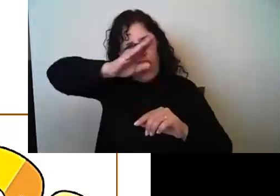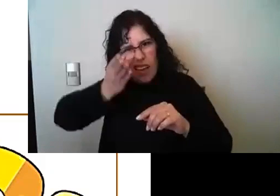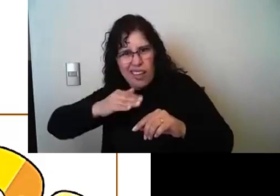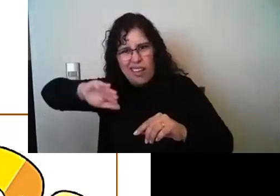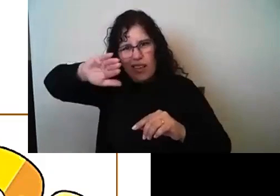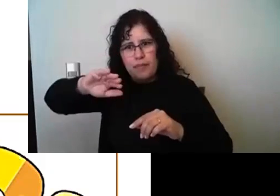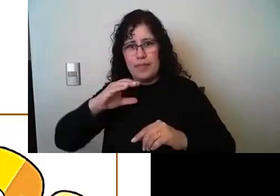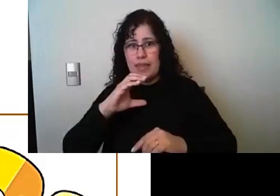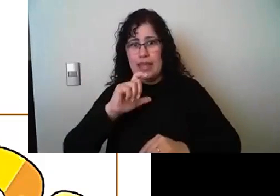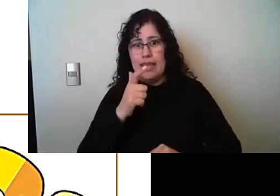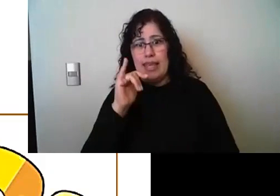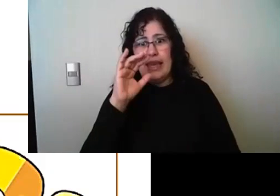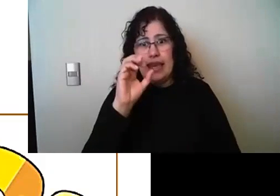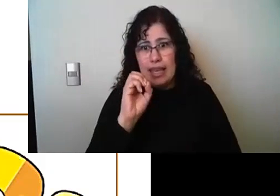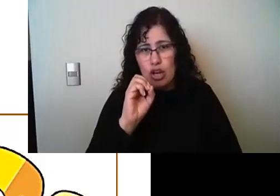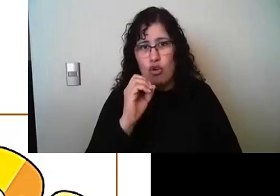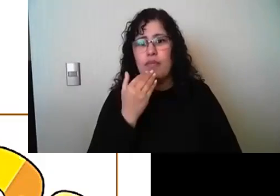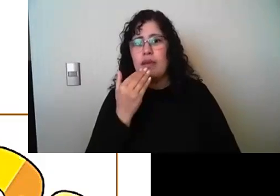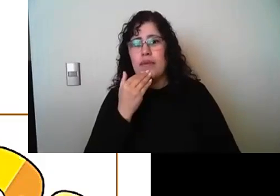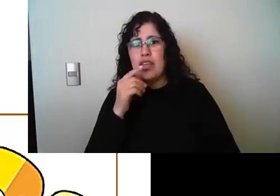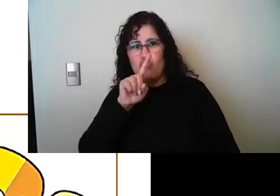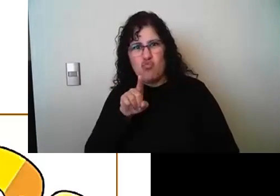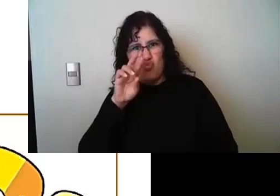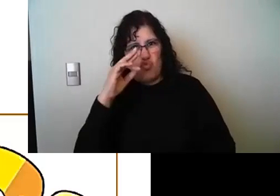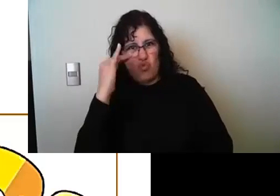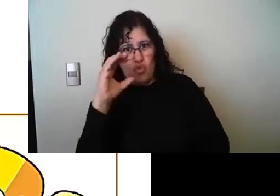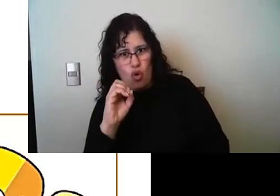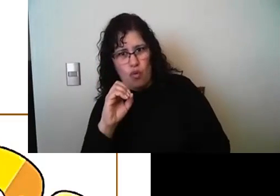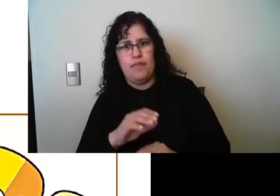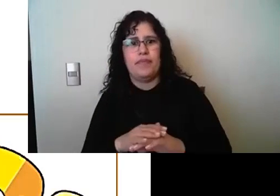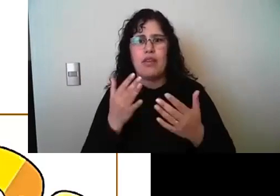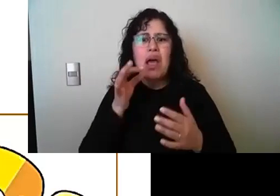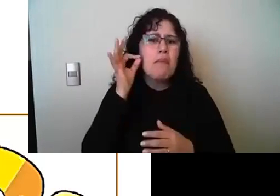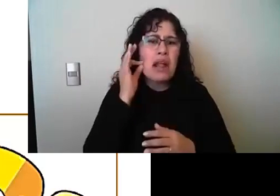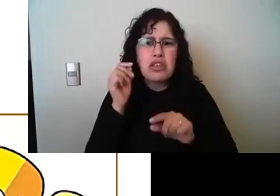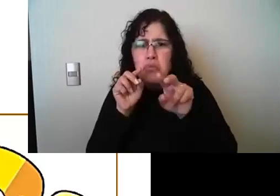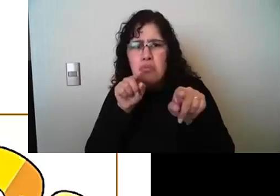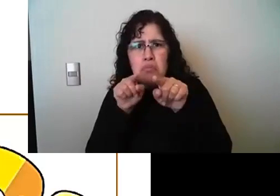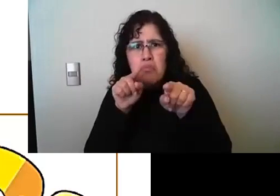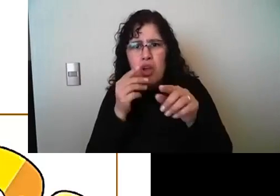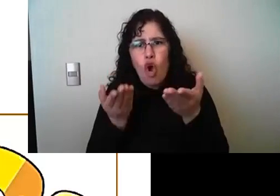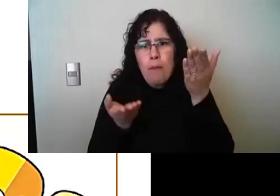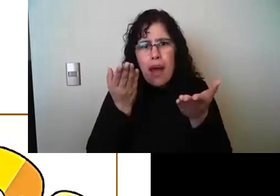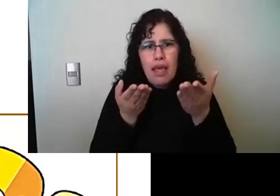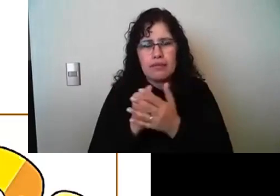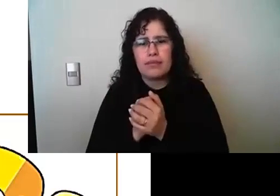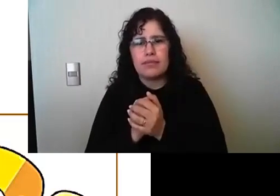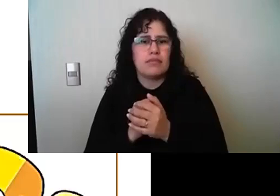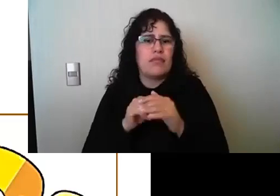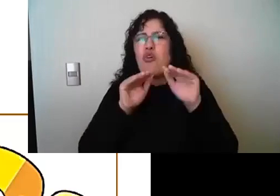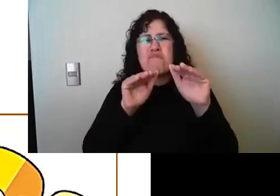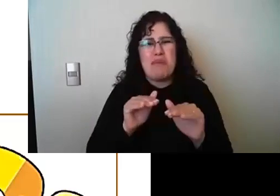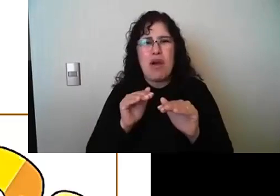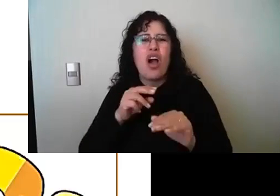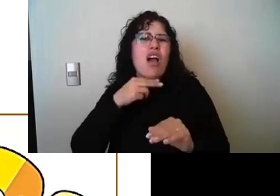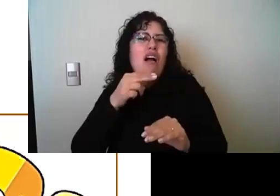pequeños surcos, giros. Bueno, en color amarillo es el mismo que está acá, los distintos colores son los mismos que se interpretan, al menos en